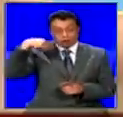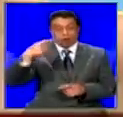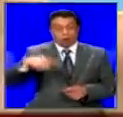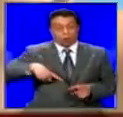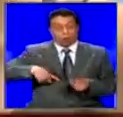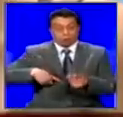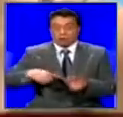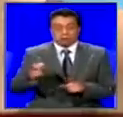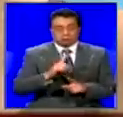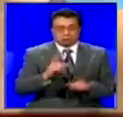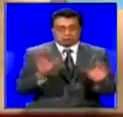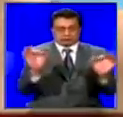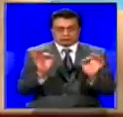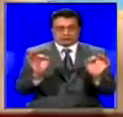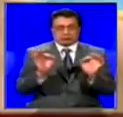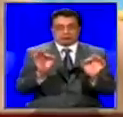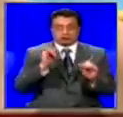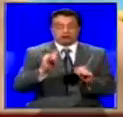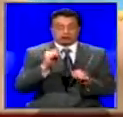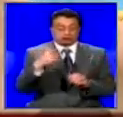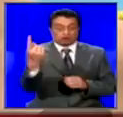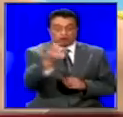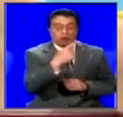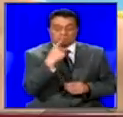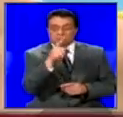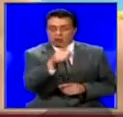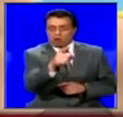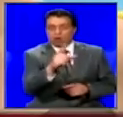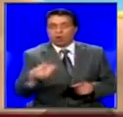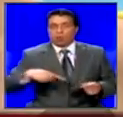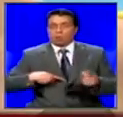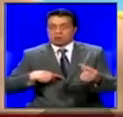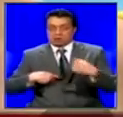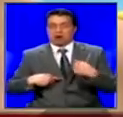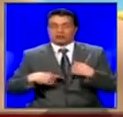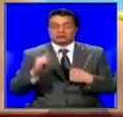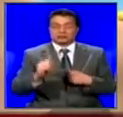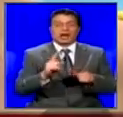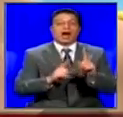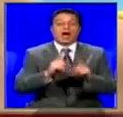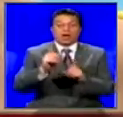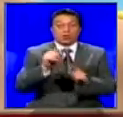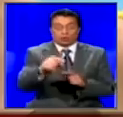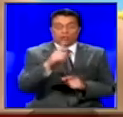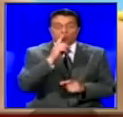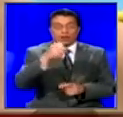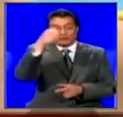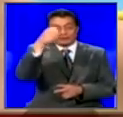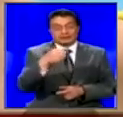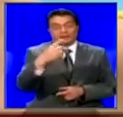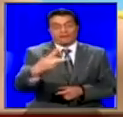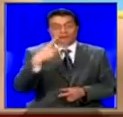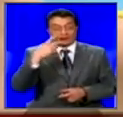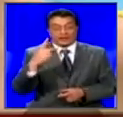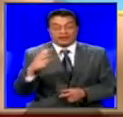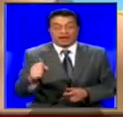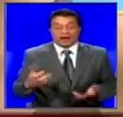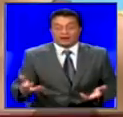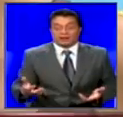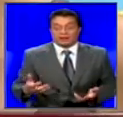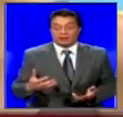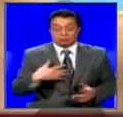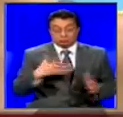ninguna. Pero sé que me culpan aquellas personas que consideran que esto es un atentado a la vida. Pues